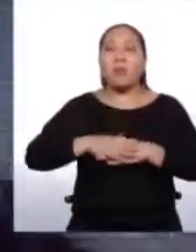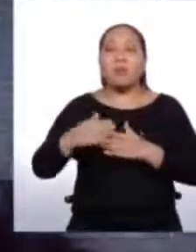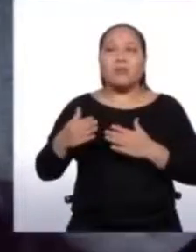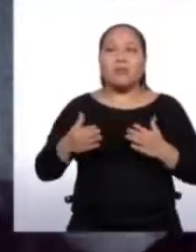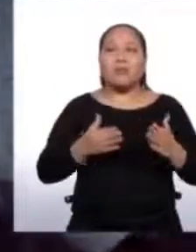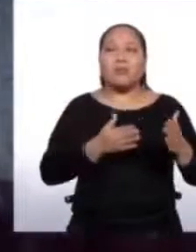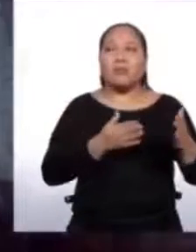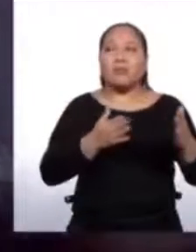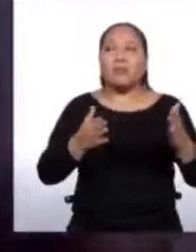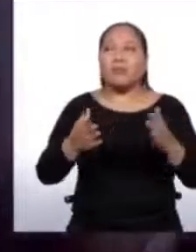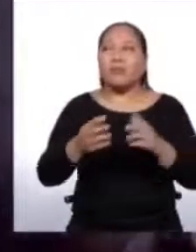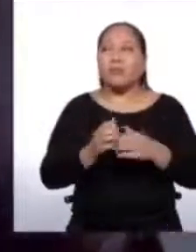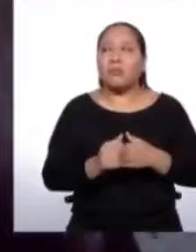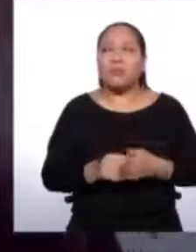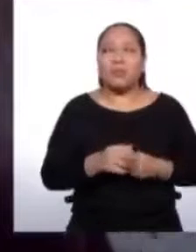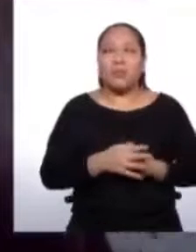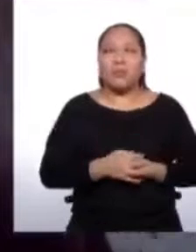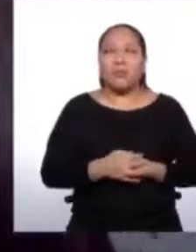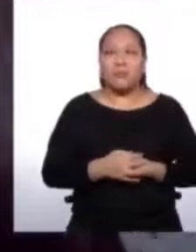expresión.